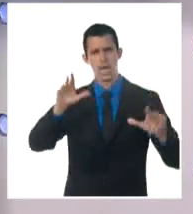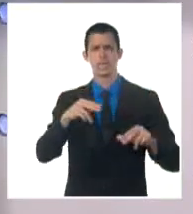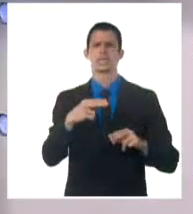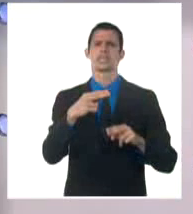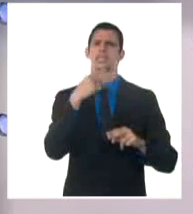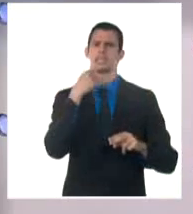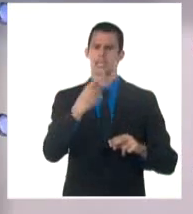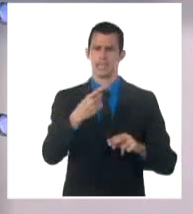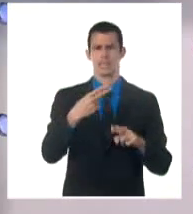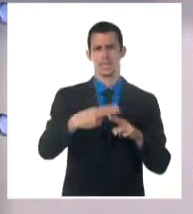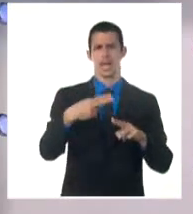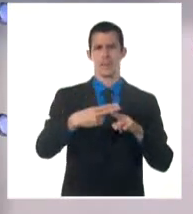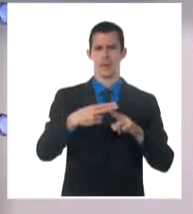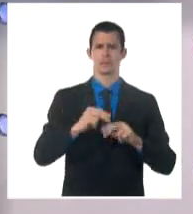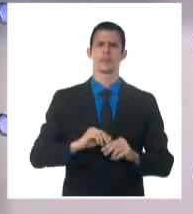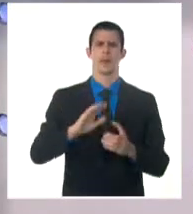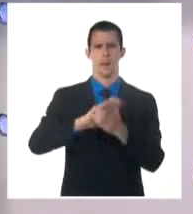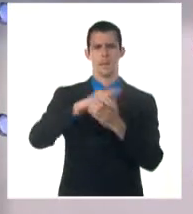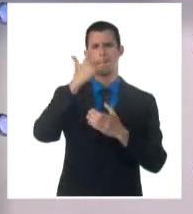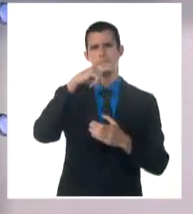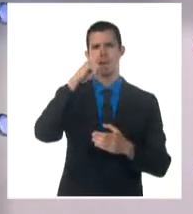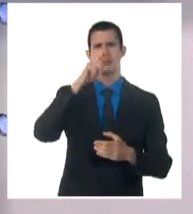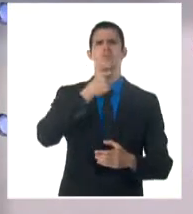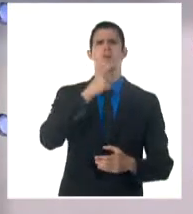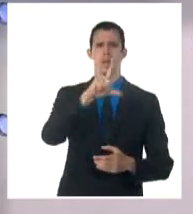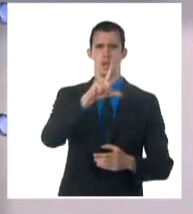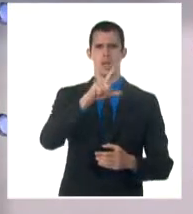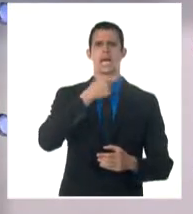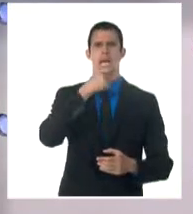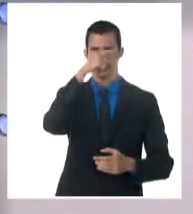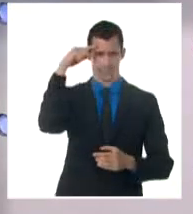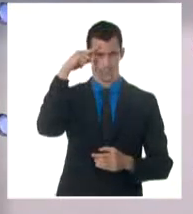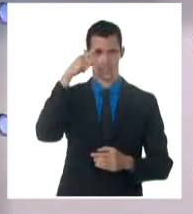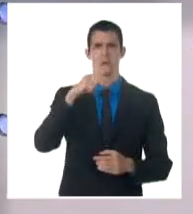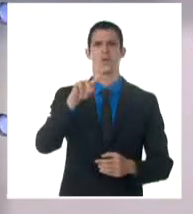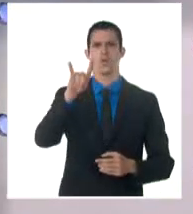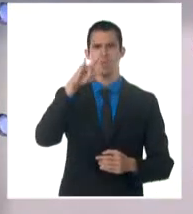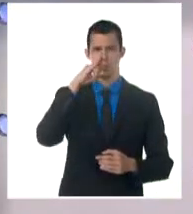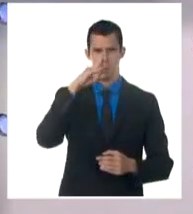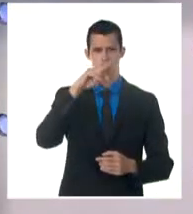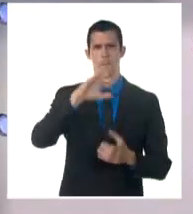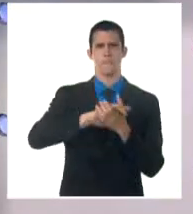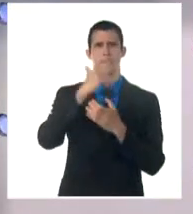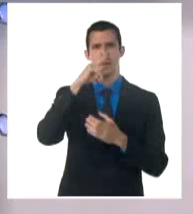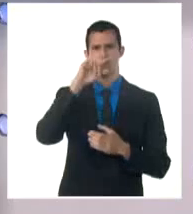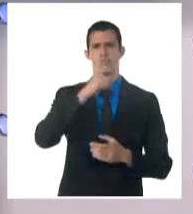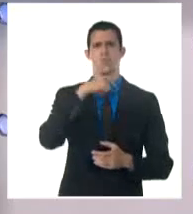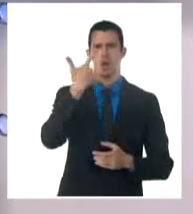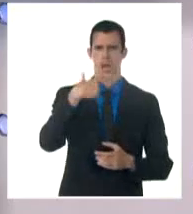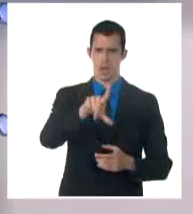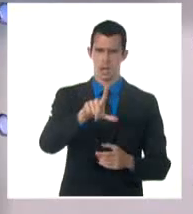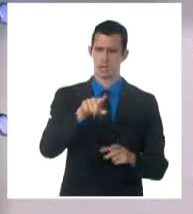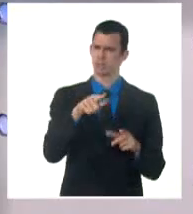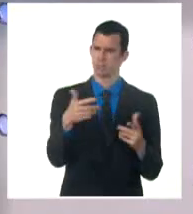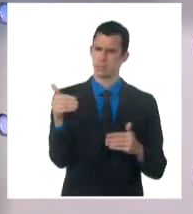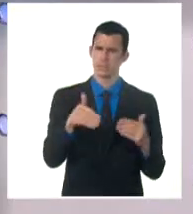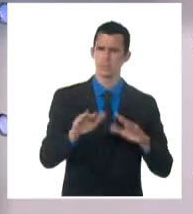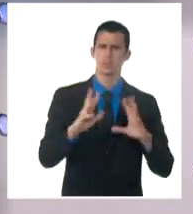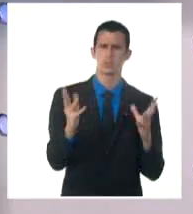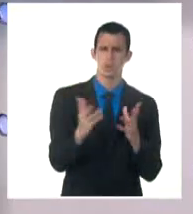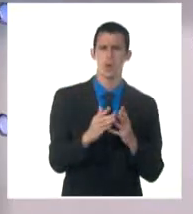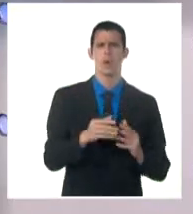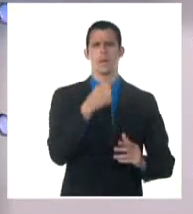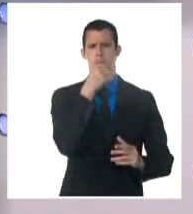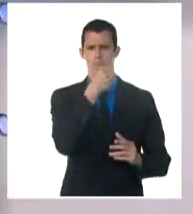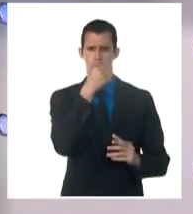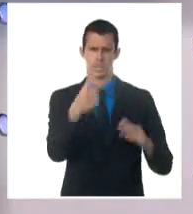creador matancero Manuel Hernández. A la apertura asistieron el ministro de Cultura, Elpidio Alonso, y el presidente de la Unión de Periodistas de Cuba,